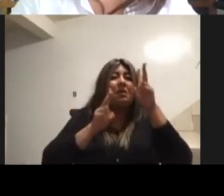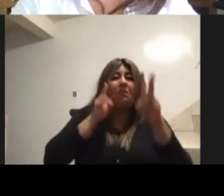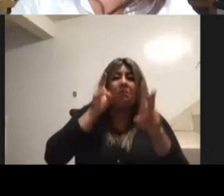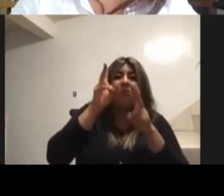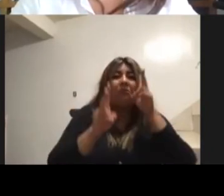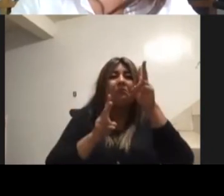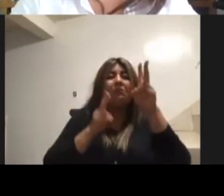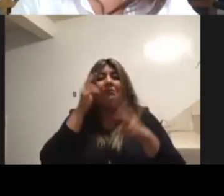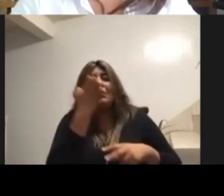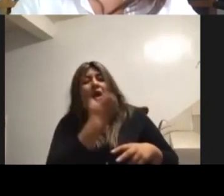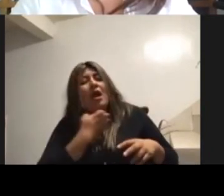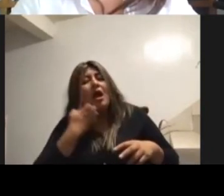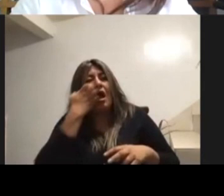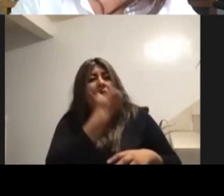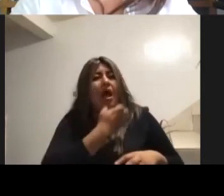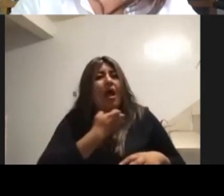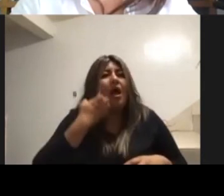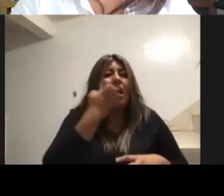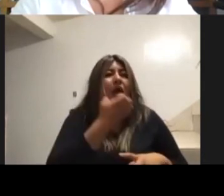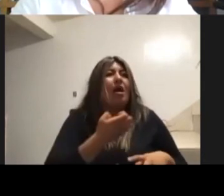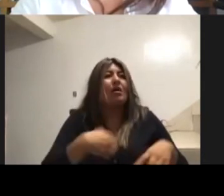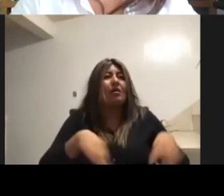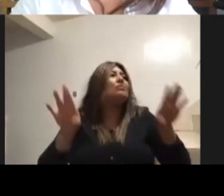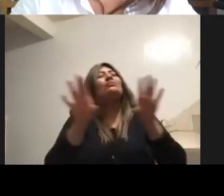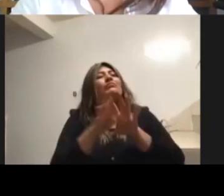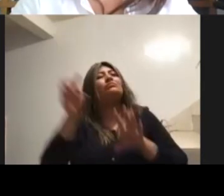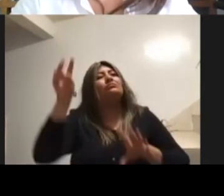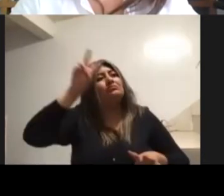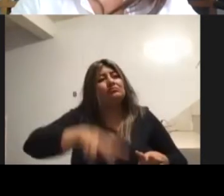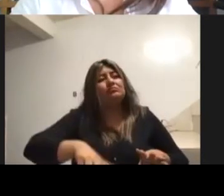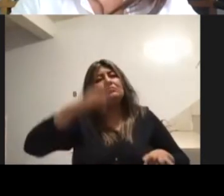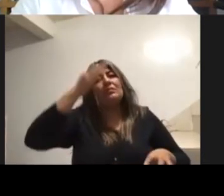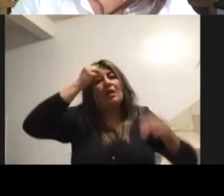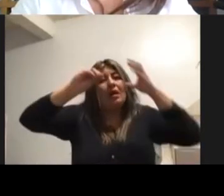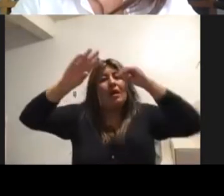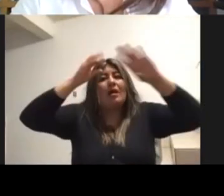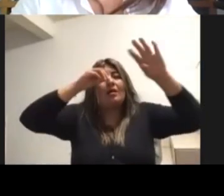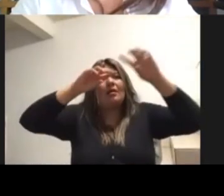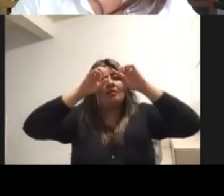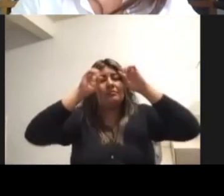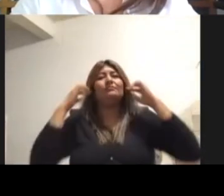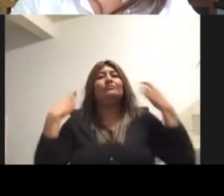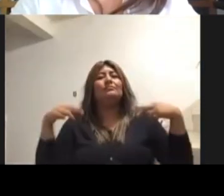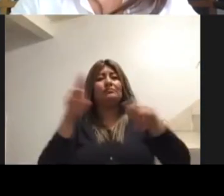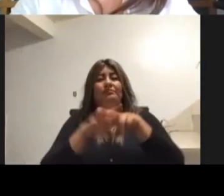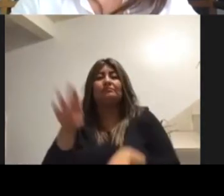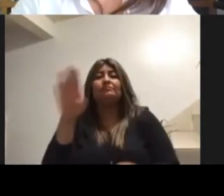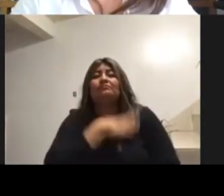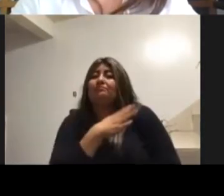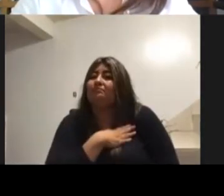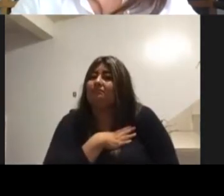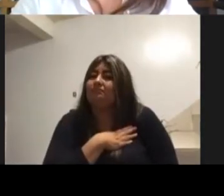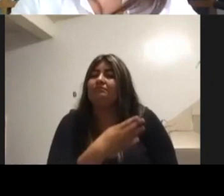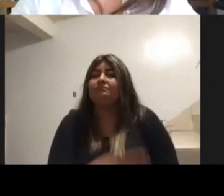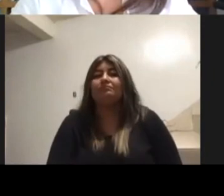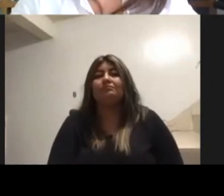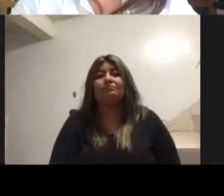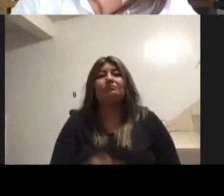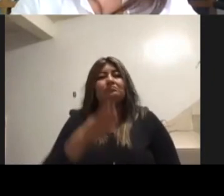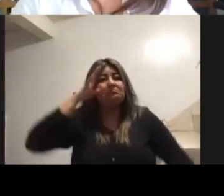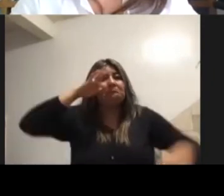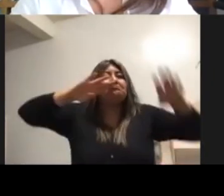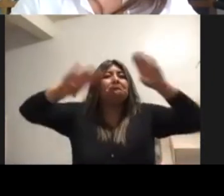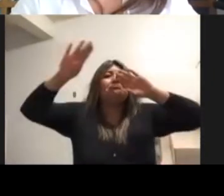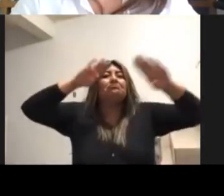carácter de un buen maestro, de una buena maestra. Se puede, y creo que